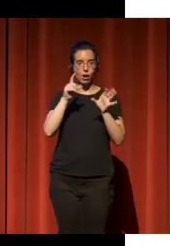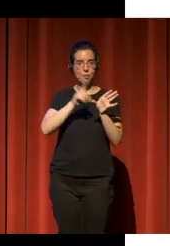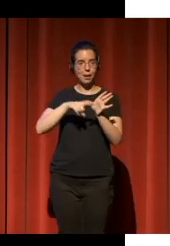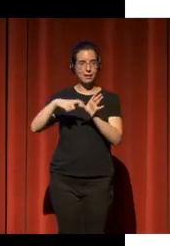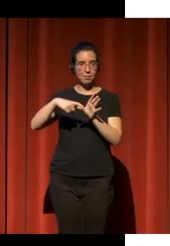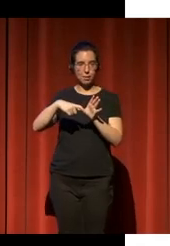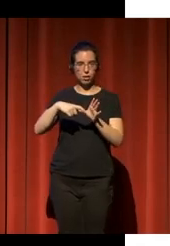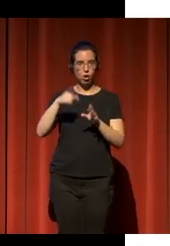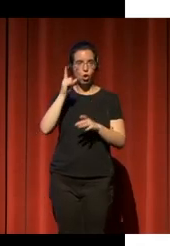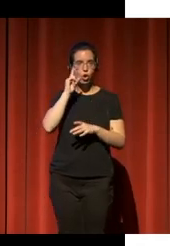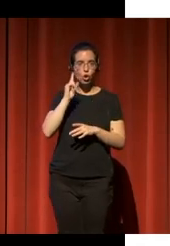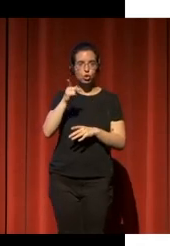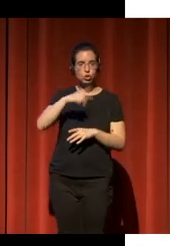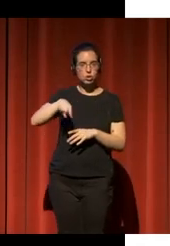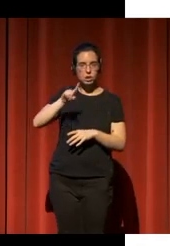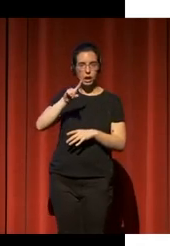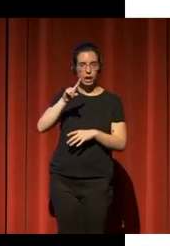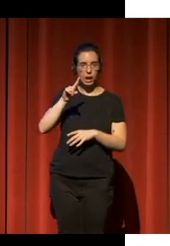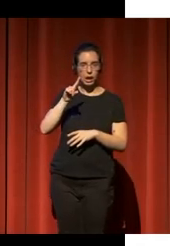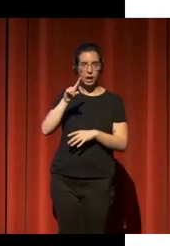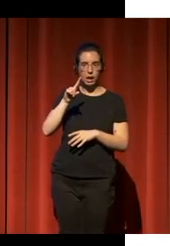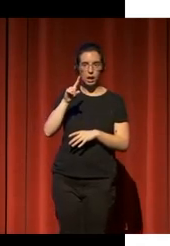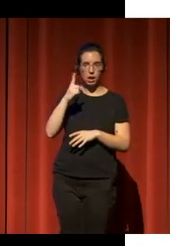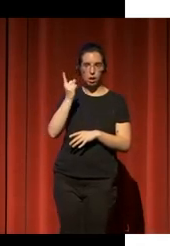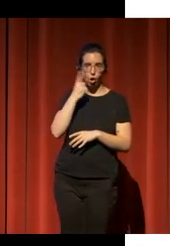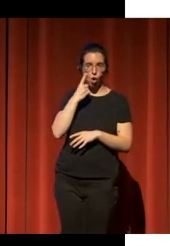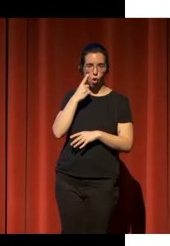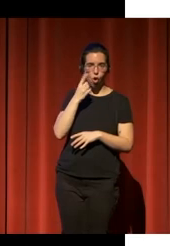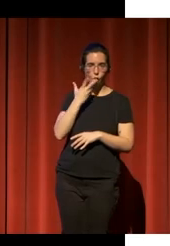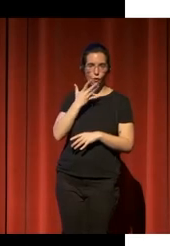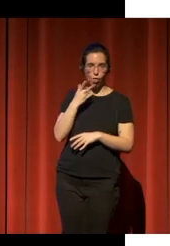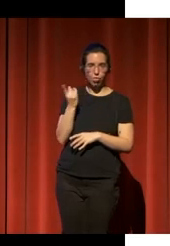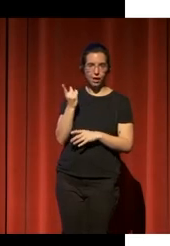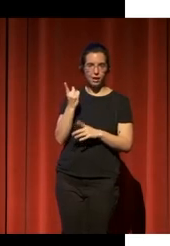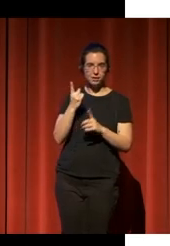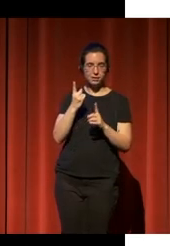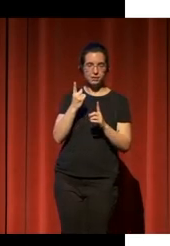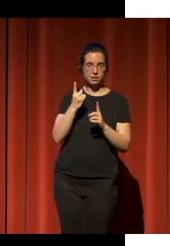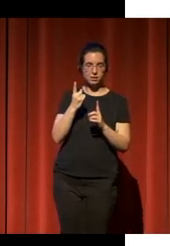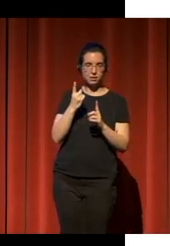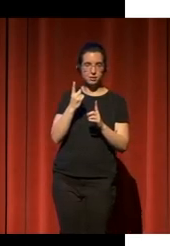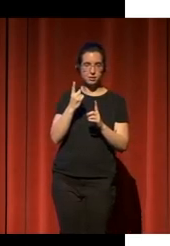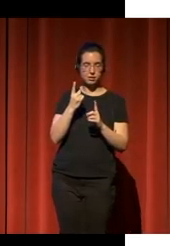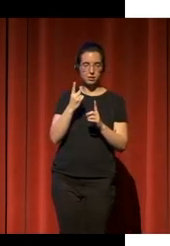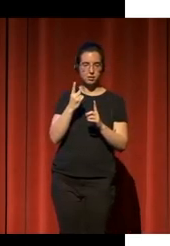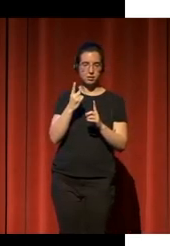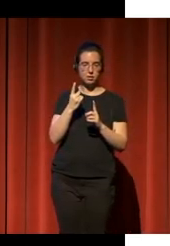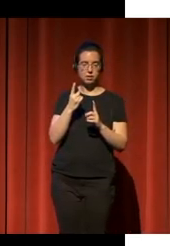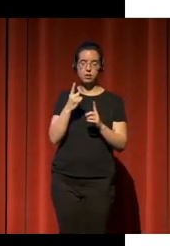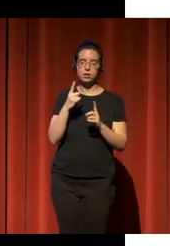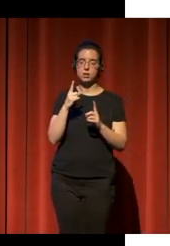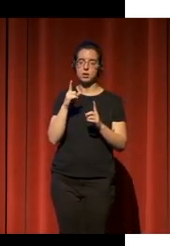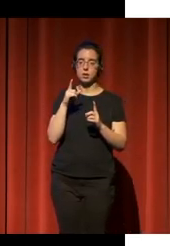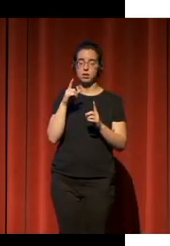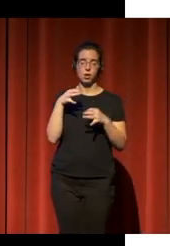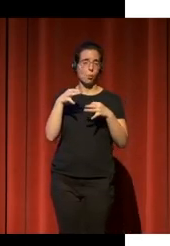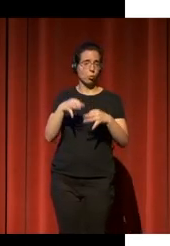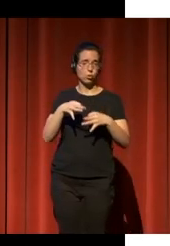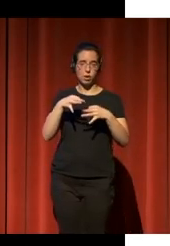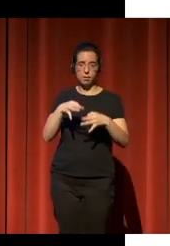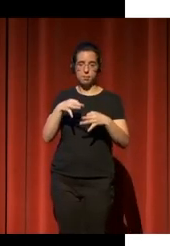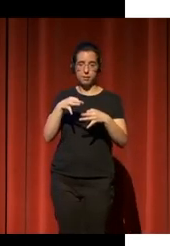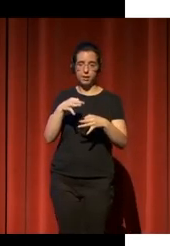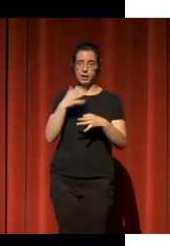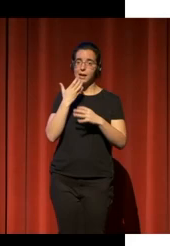os sonará esta escalera de participación no sé si lo habéis visto alguna vez pero bueno es como siempre no hay